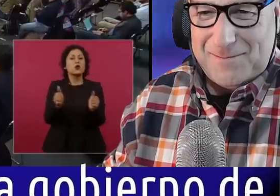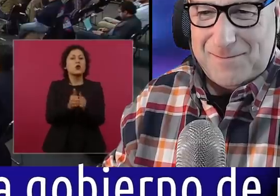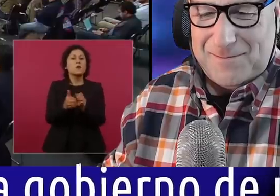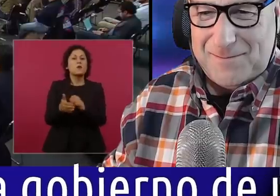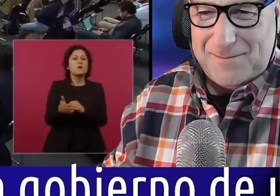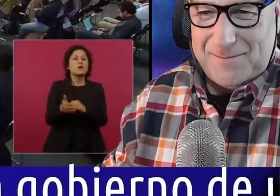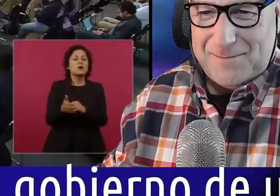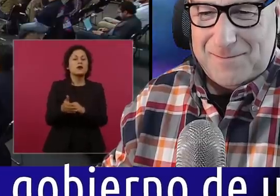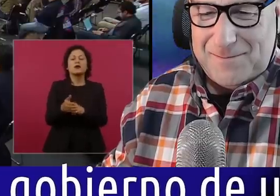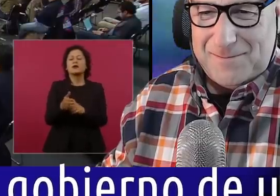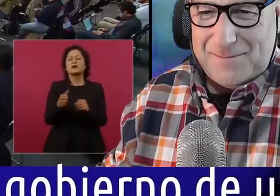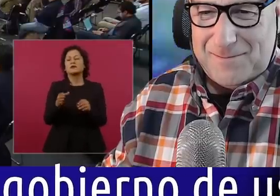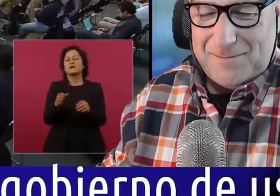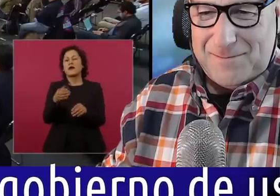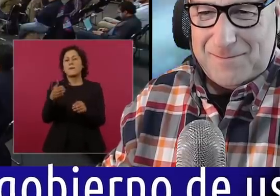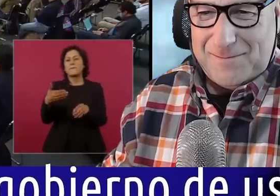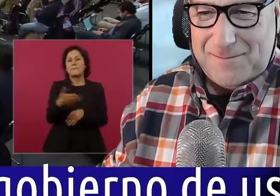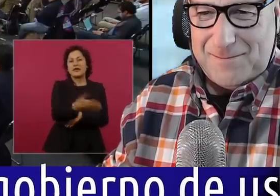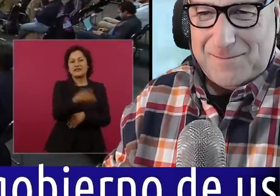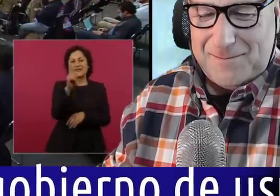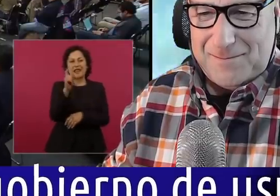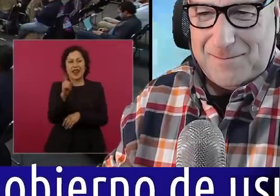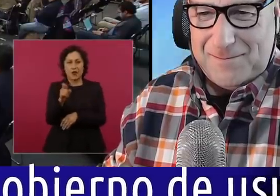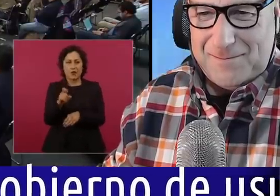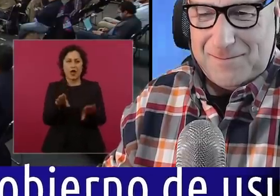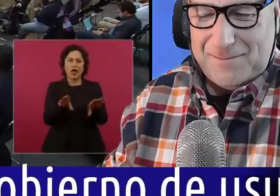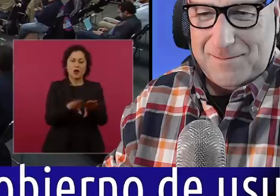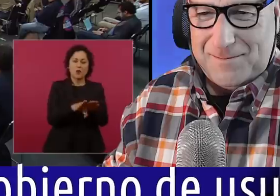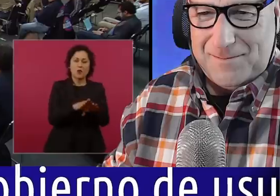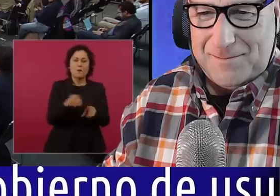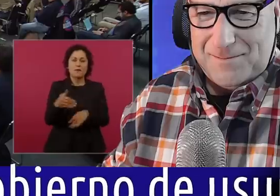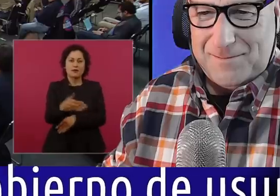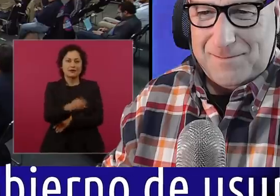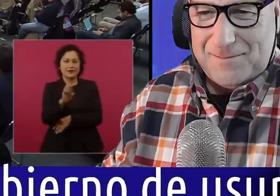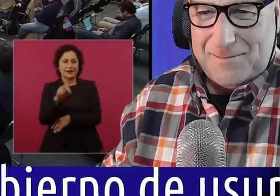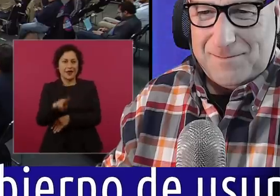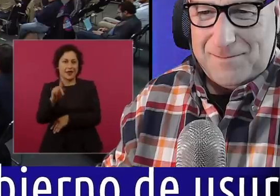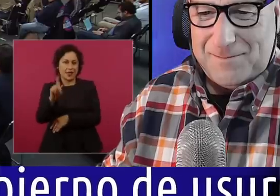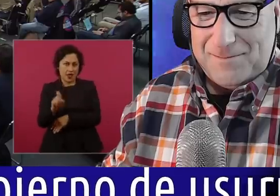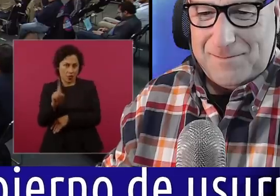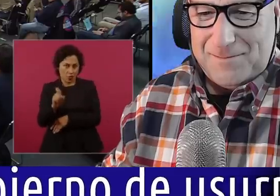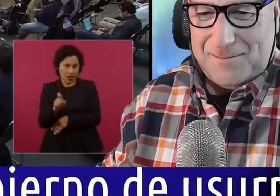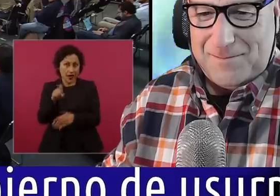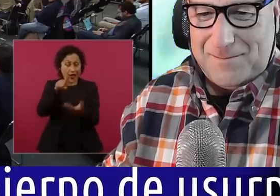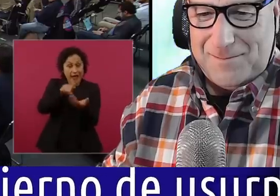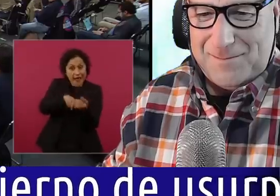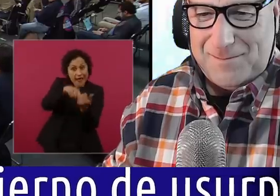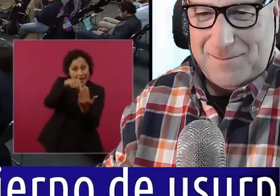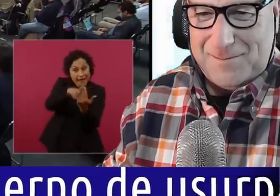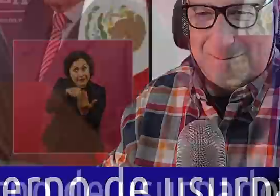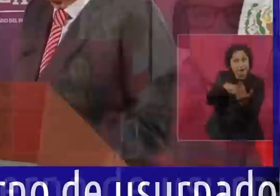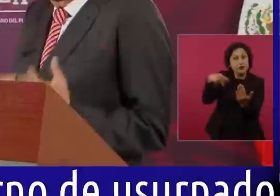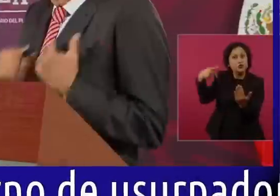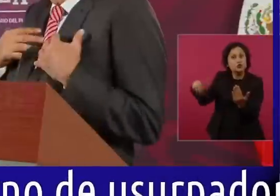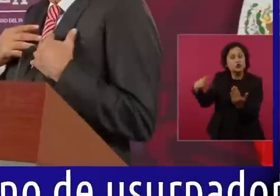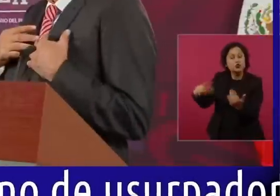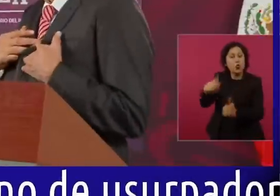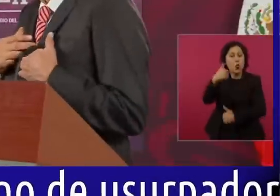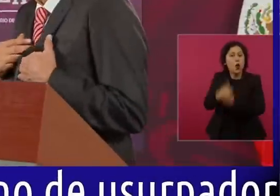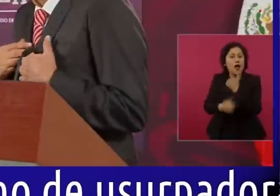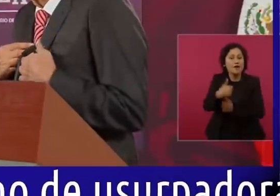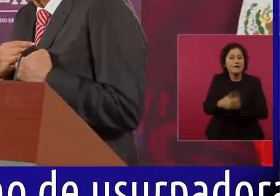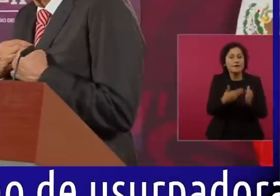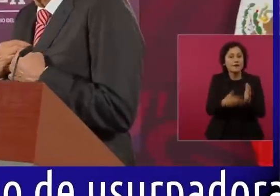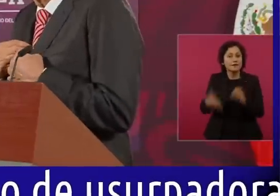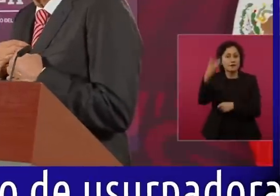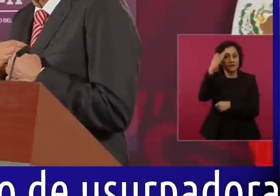que él escribe sobre su experiencia como candidato. Entonces, como se